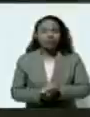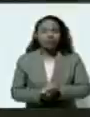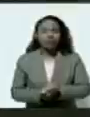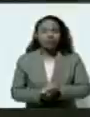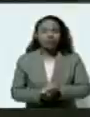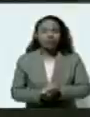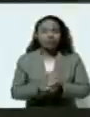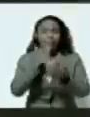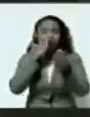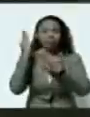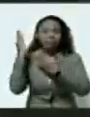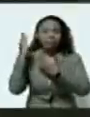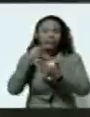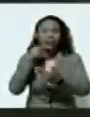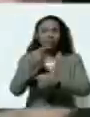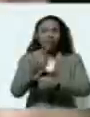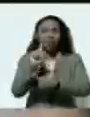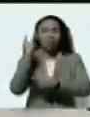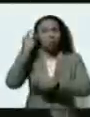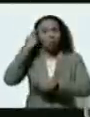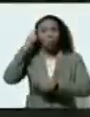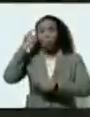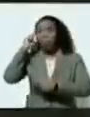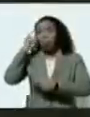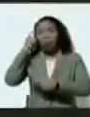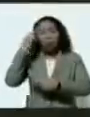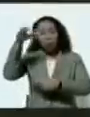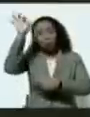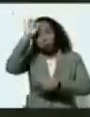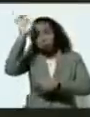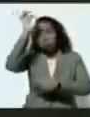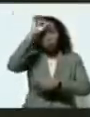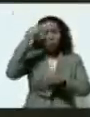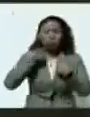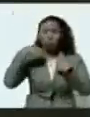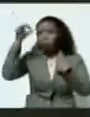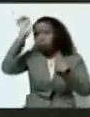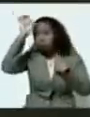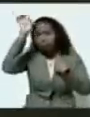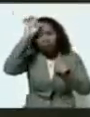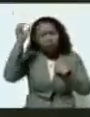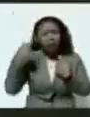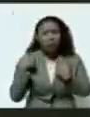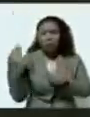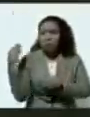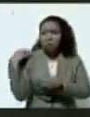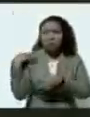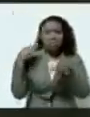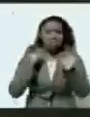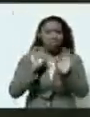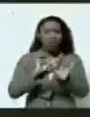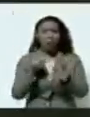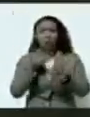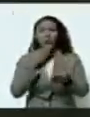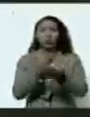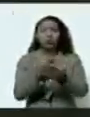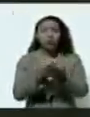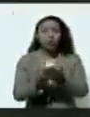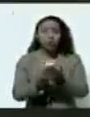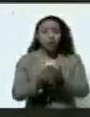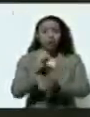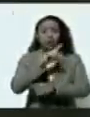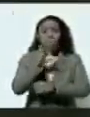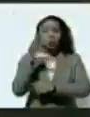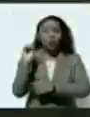Aquí está Quiñones diciendo que él no sabía nada. No sabía nada, no sabía que había una solicitud de extradición en más de